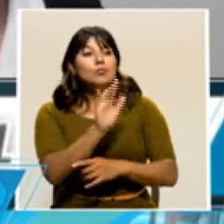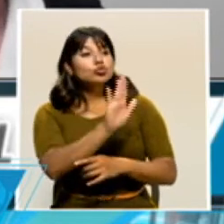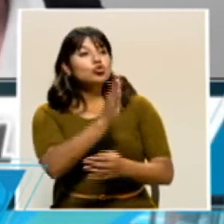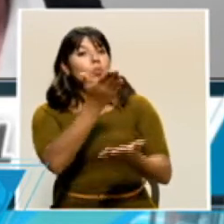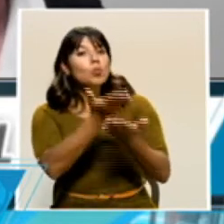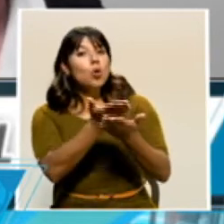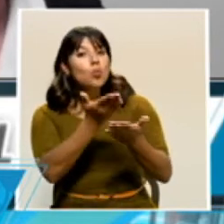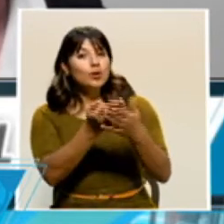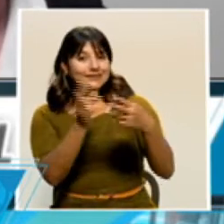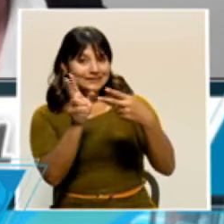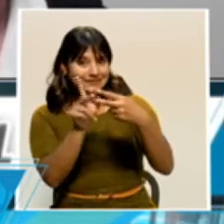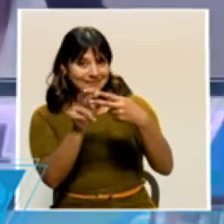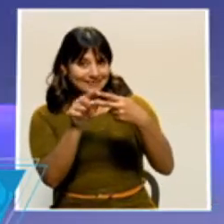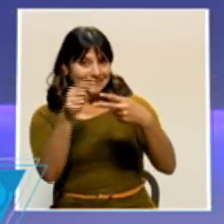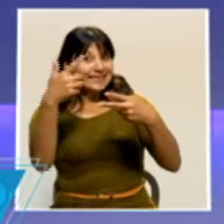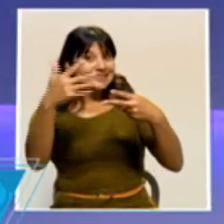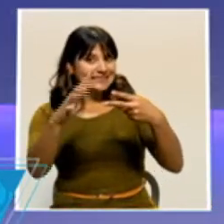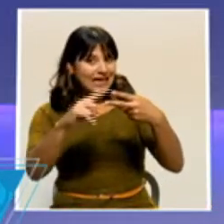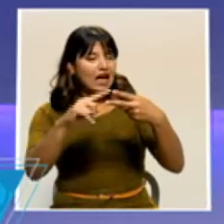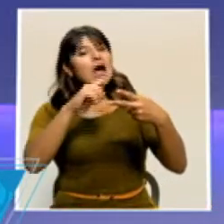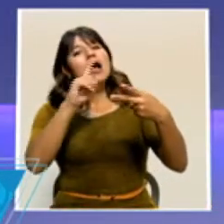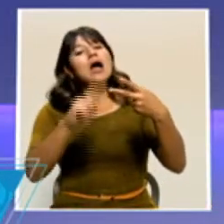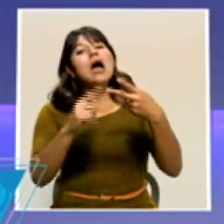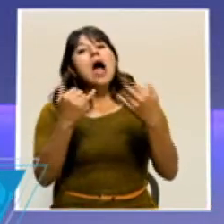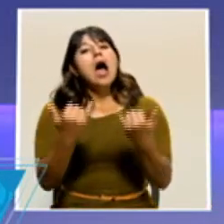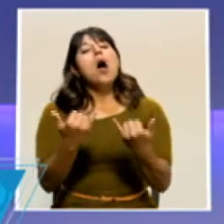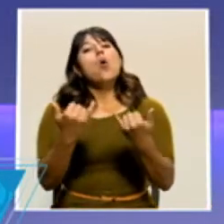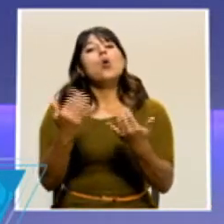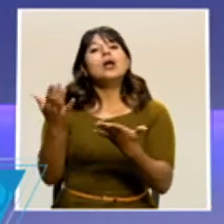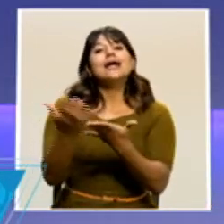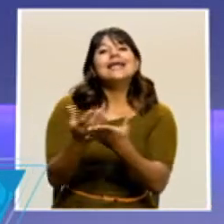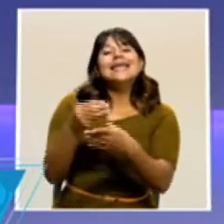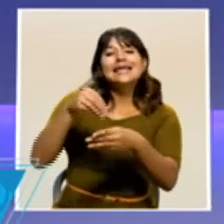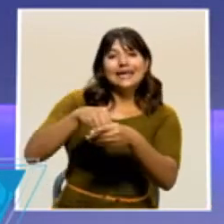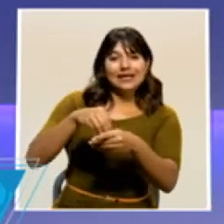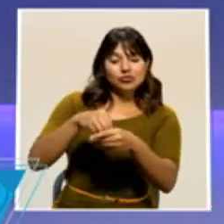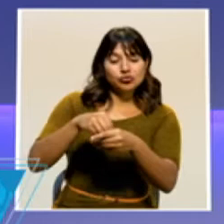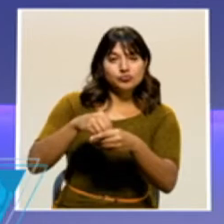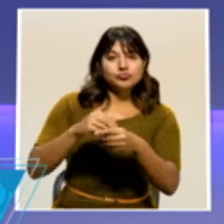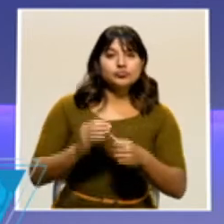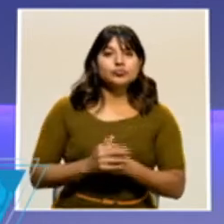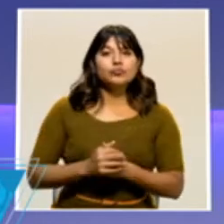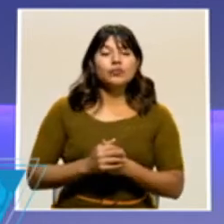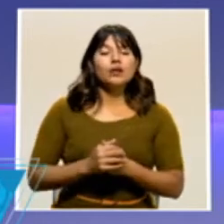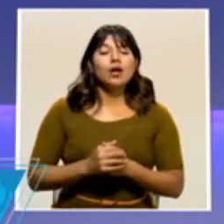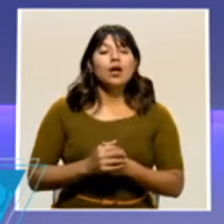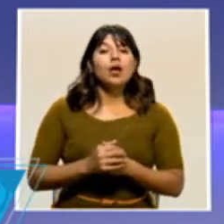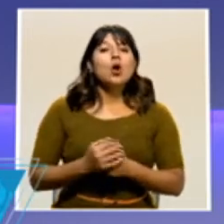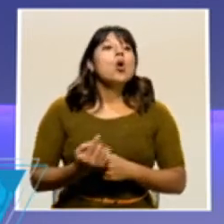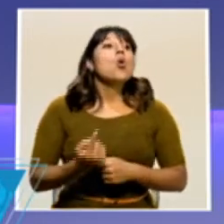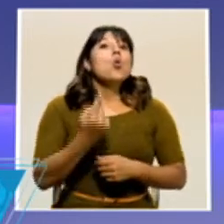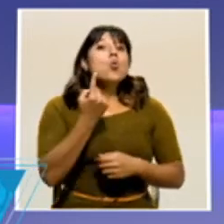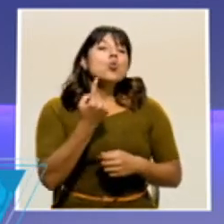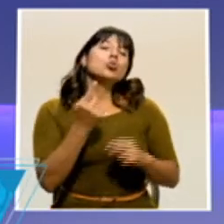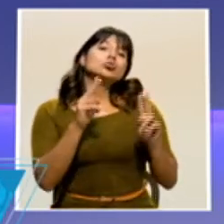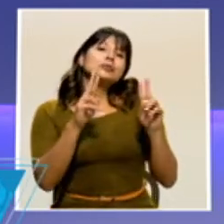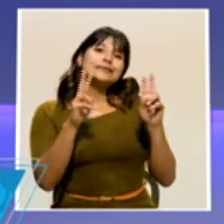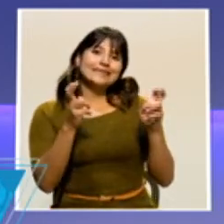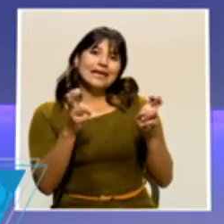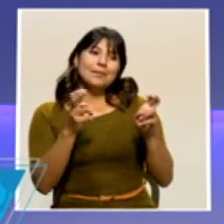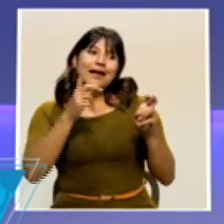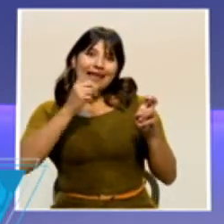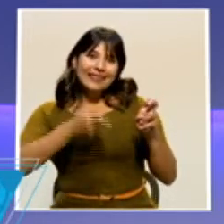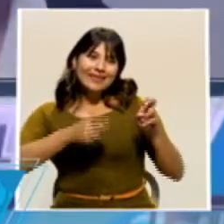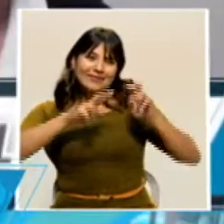vía. Veamos el otro lado de la ecuación, que son los ingresos. Uno de los grandes puntos a